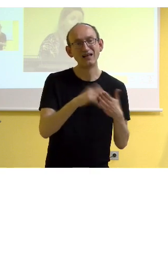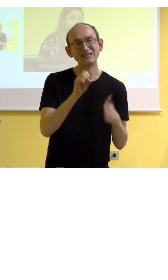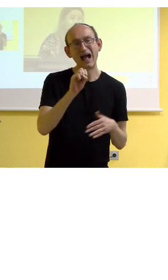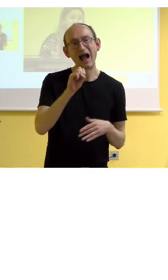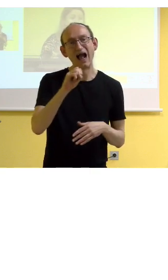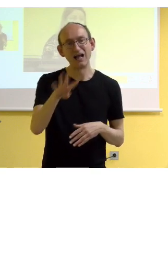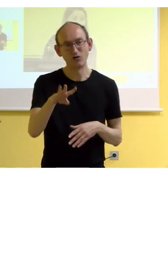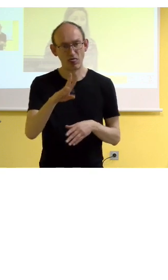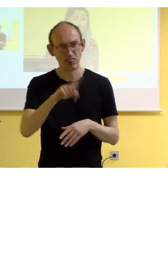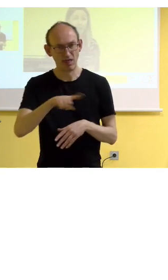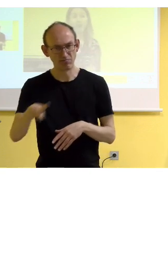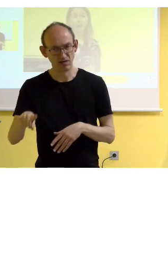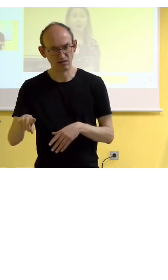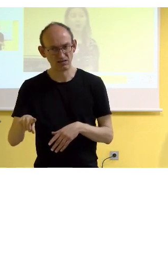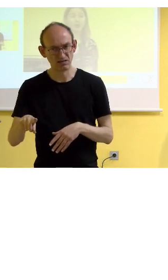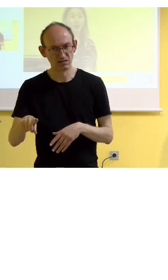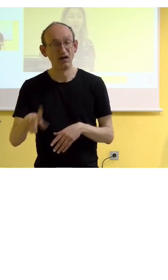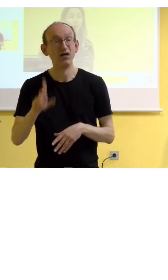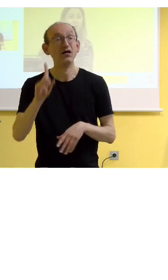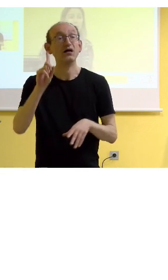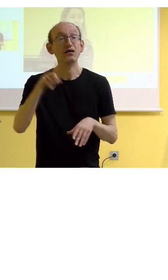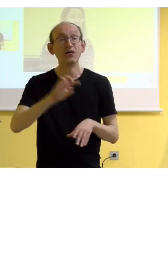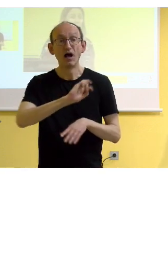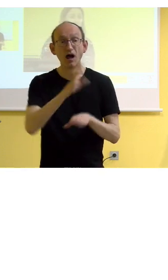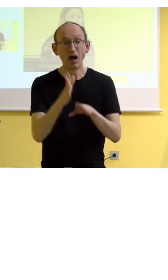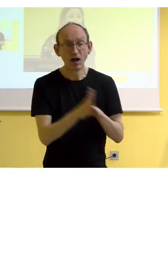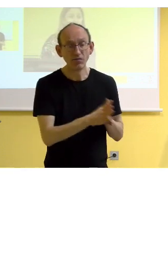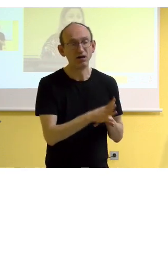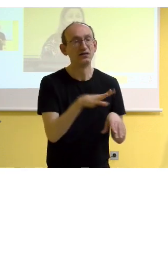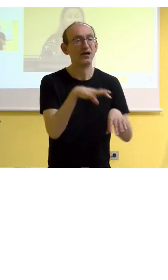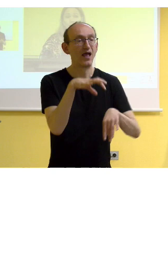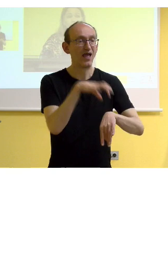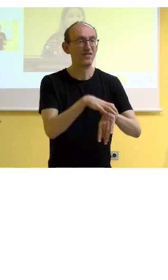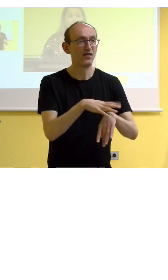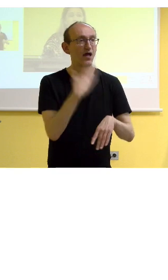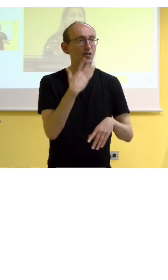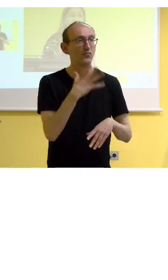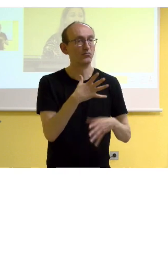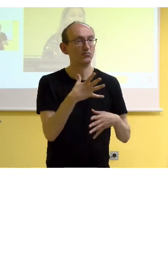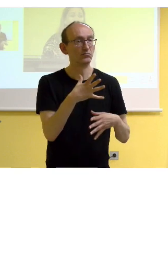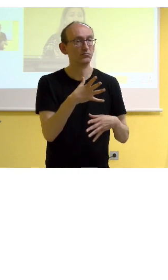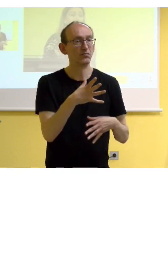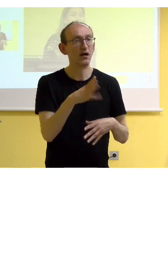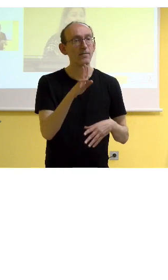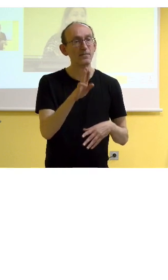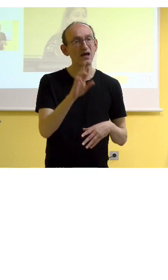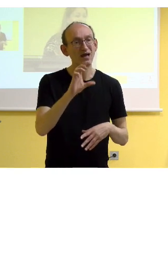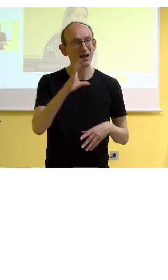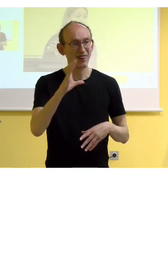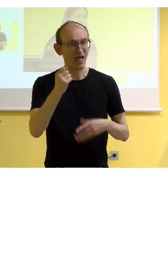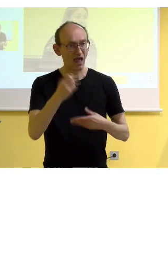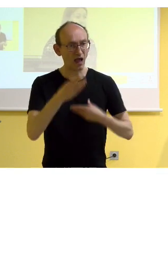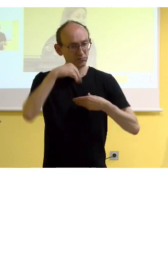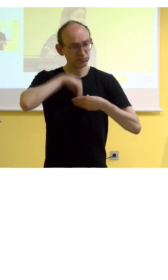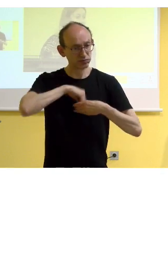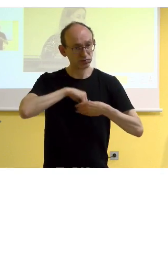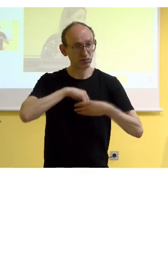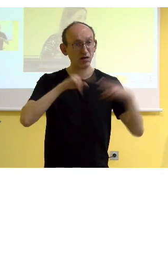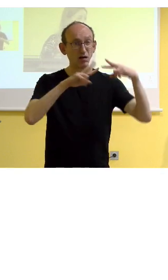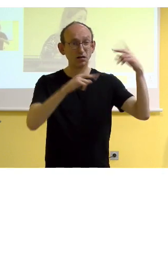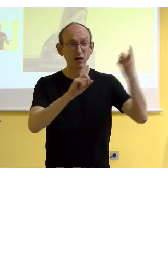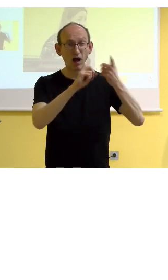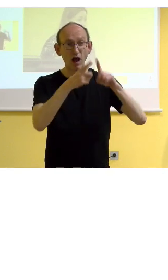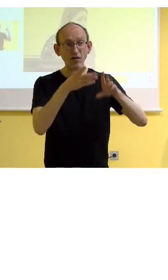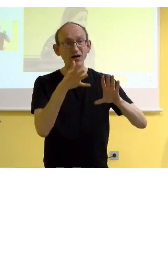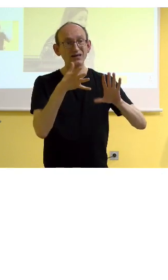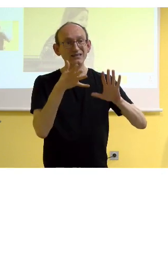tenéis que saber que también hay enfermedades, como por ejemplo el ser portador, pues no sé si lo conocéis, de un BRCA, por ejemplo, que es una mutación que está relacionada con el